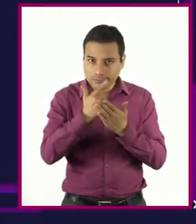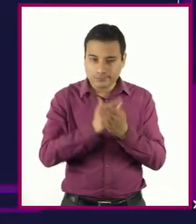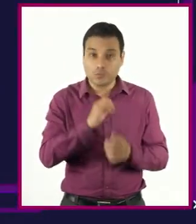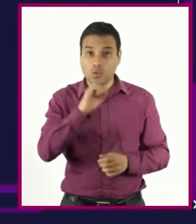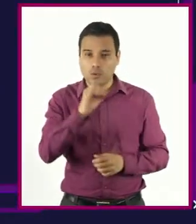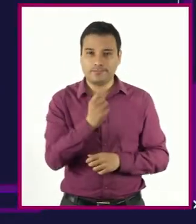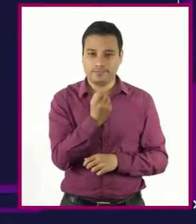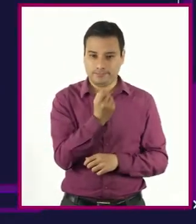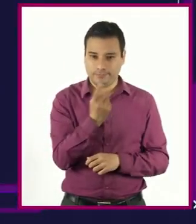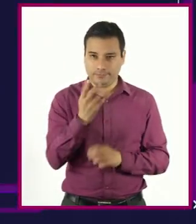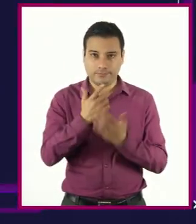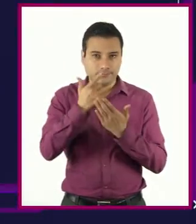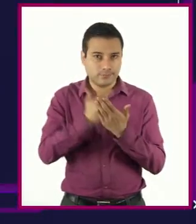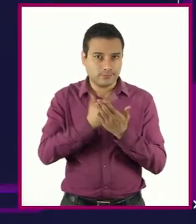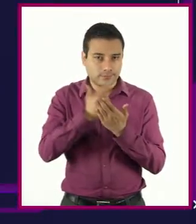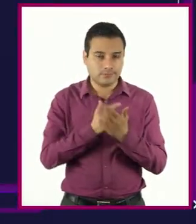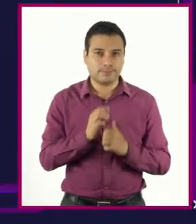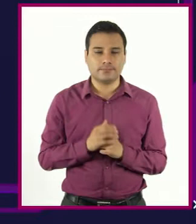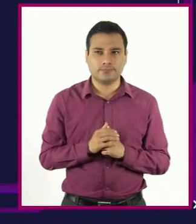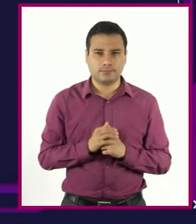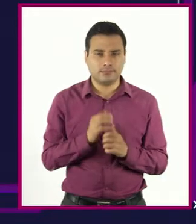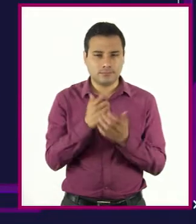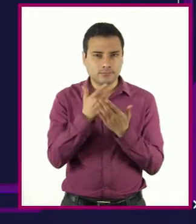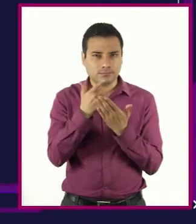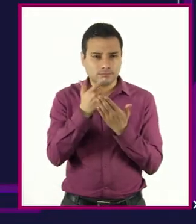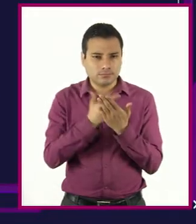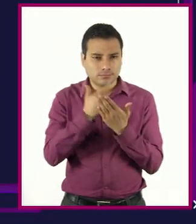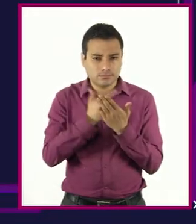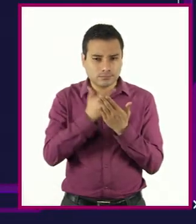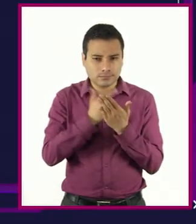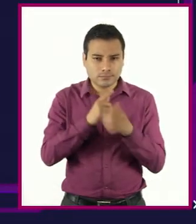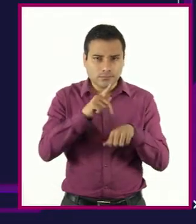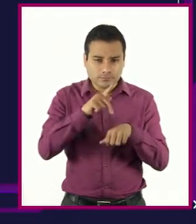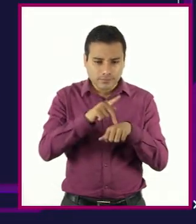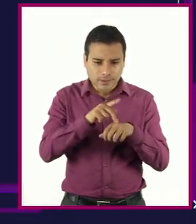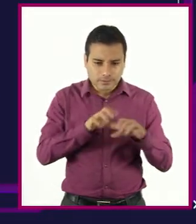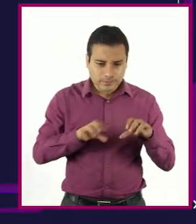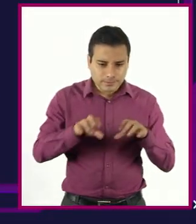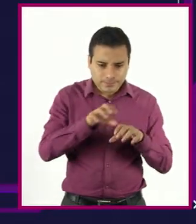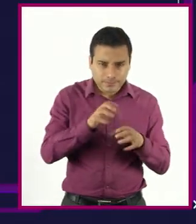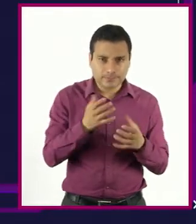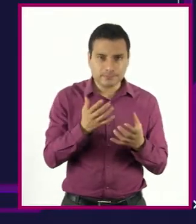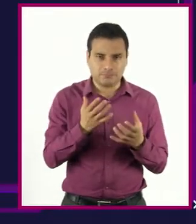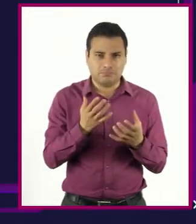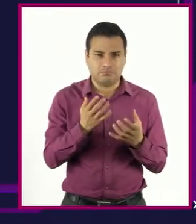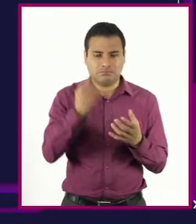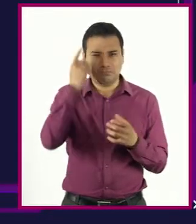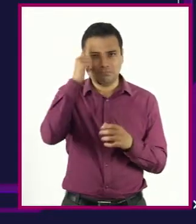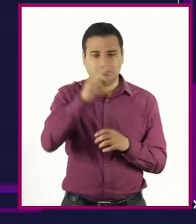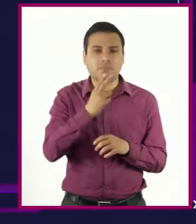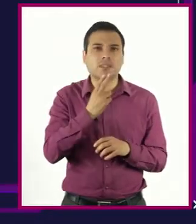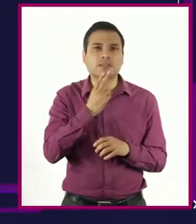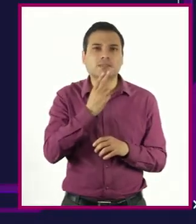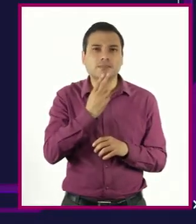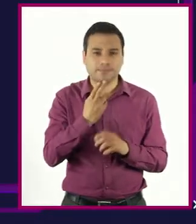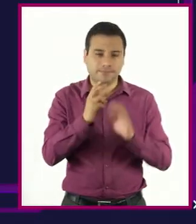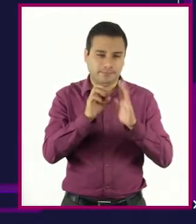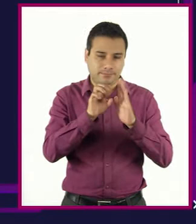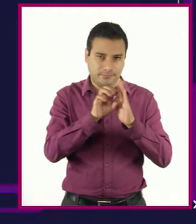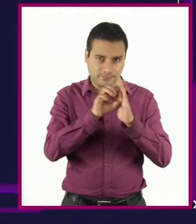Al hacer uso de este conteo, el de los guijarros, con el ganado se podía verificar una de tres